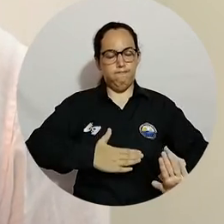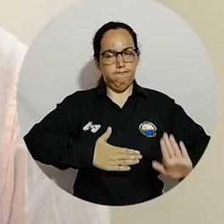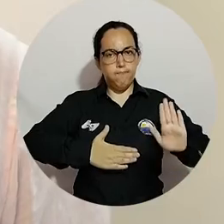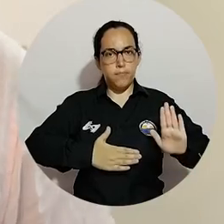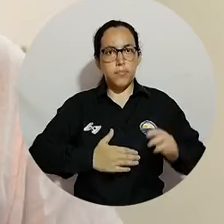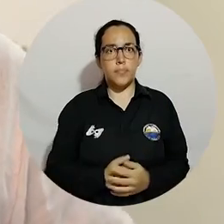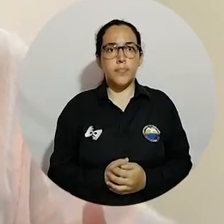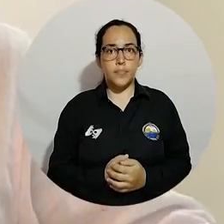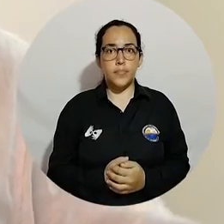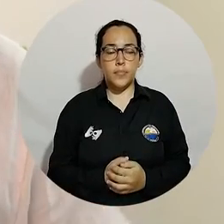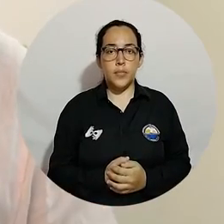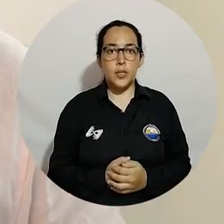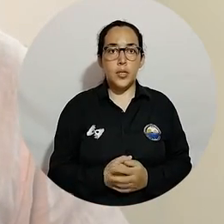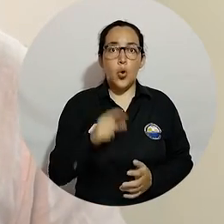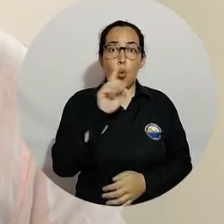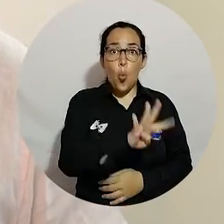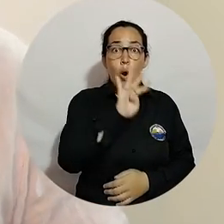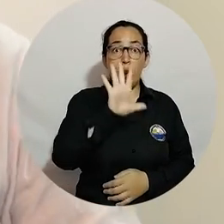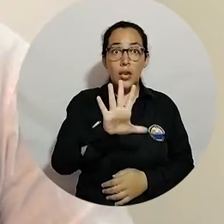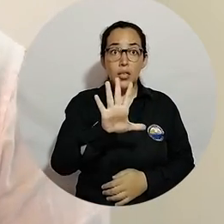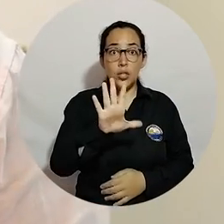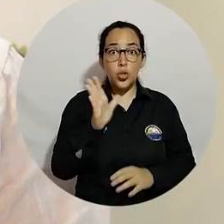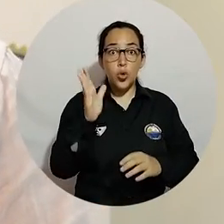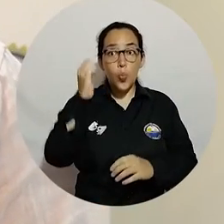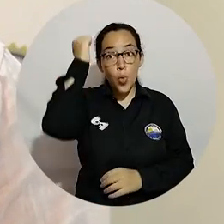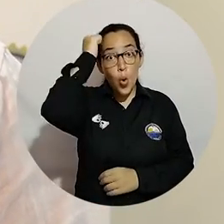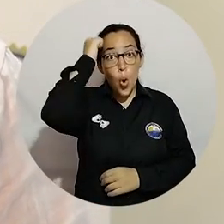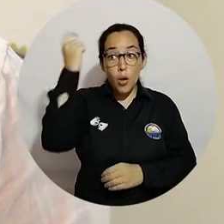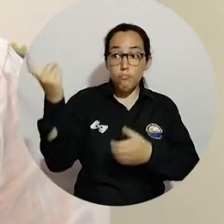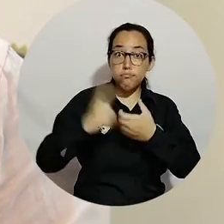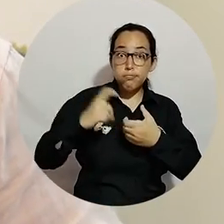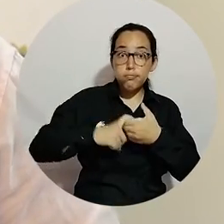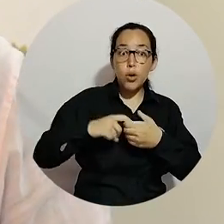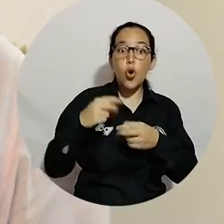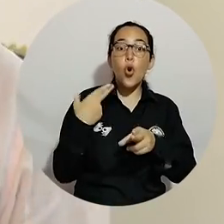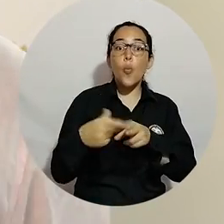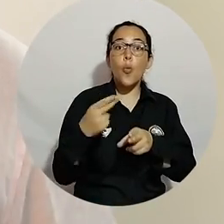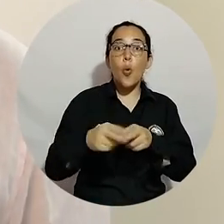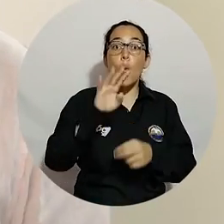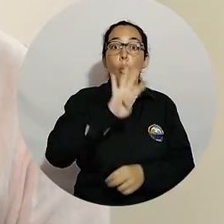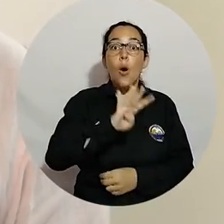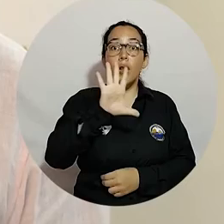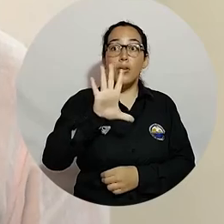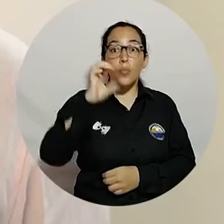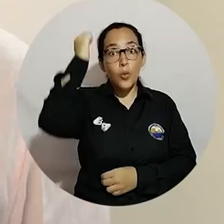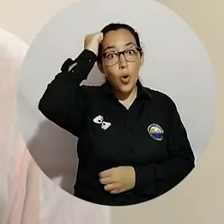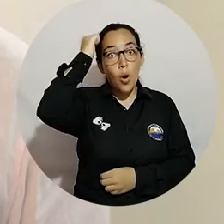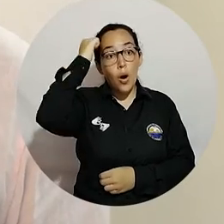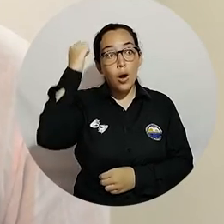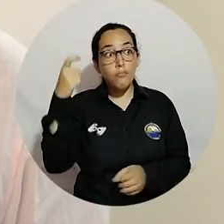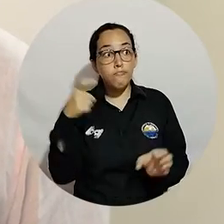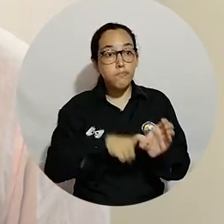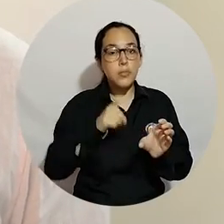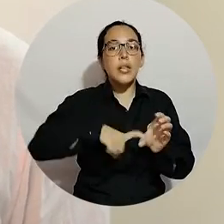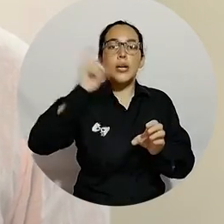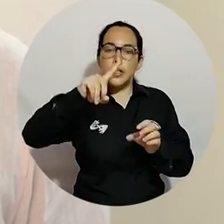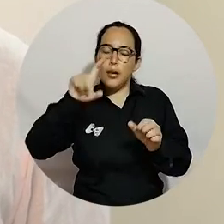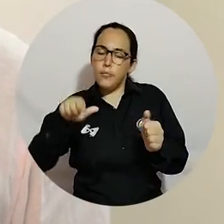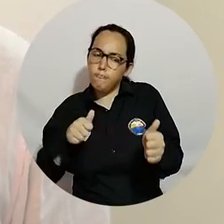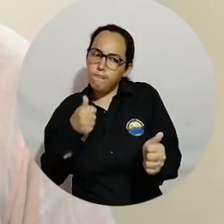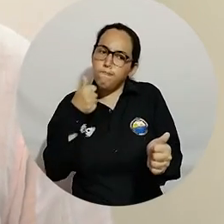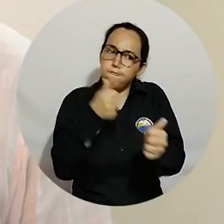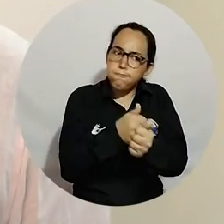comprometido. Porque estos 45 docentes que ingresarán este año y los otros 45 que ingresarán el año entrante necesitan